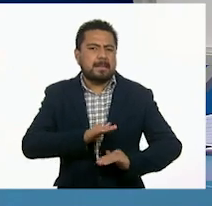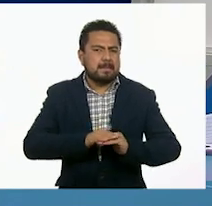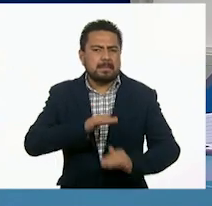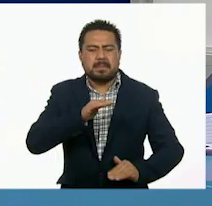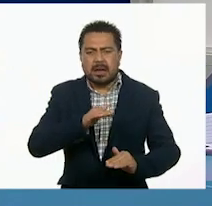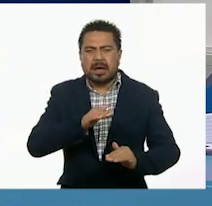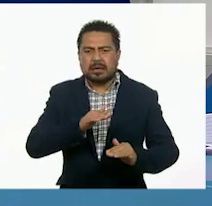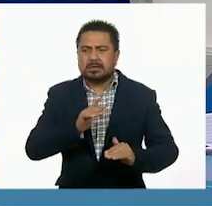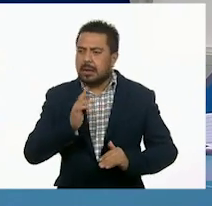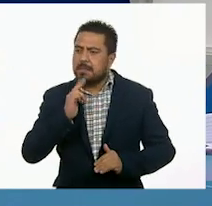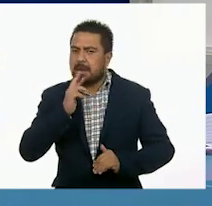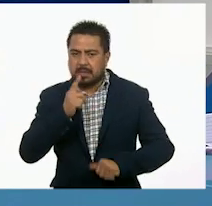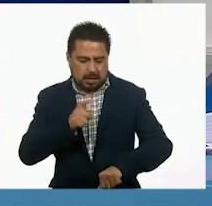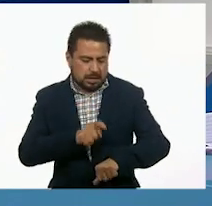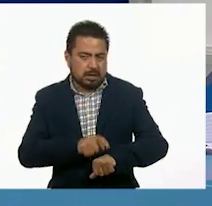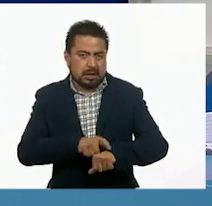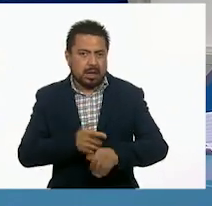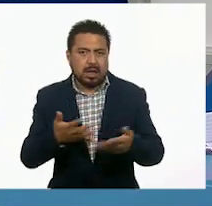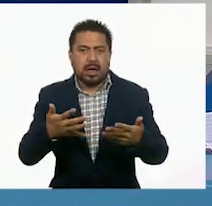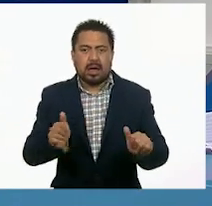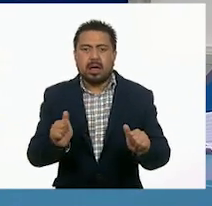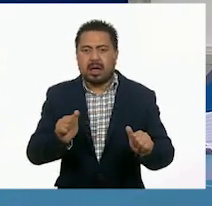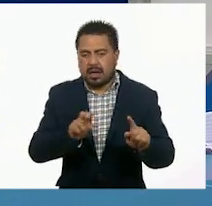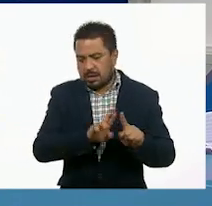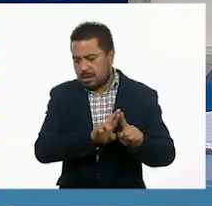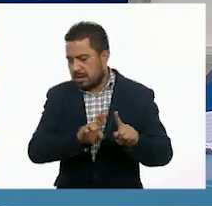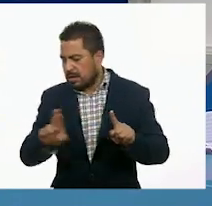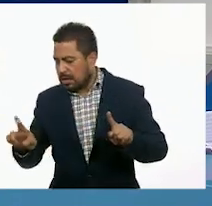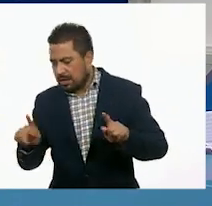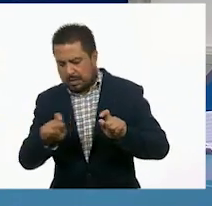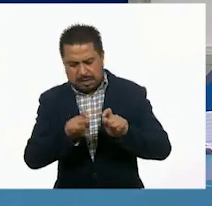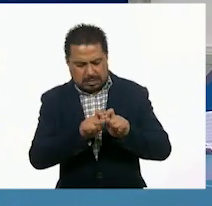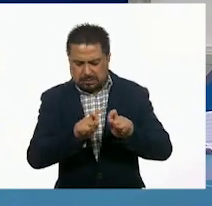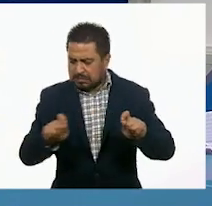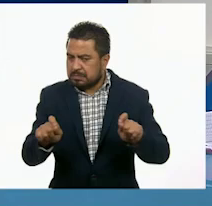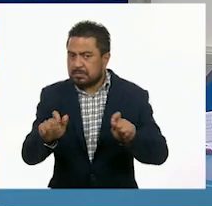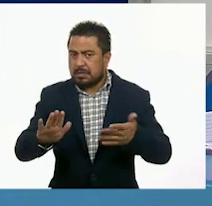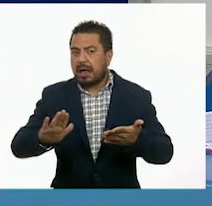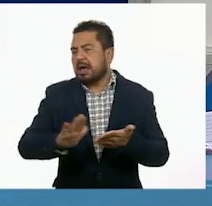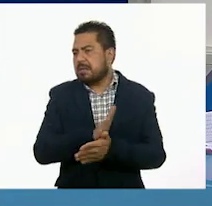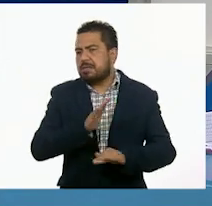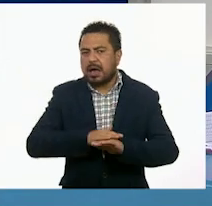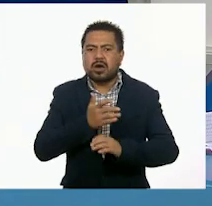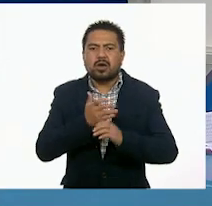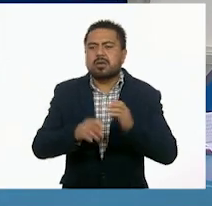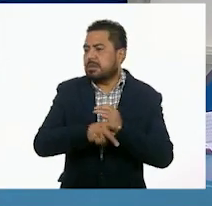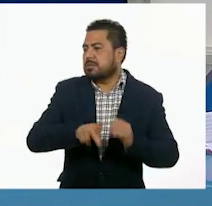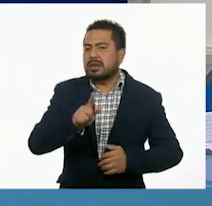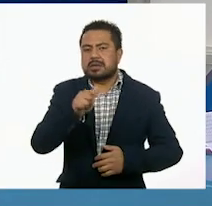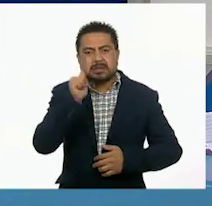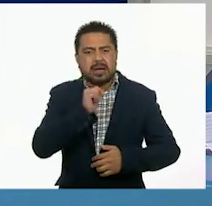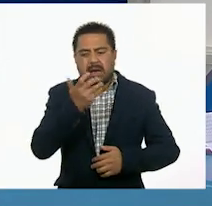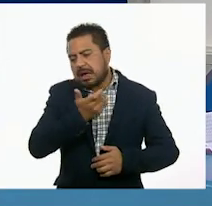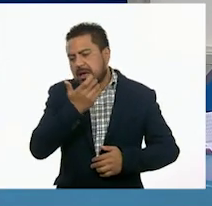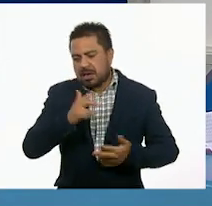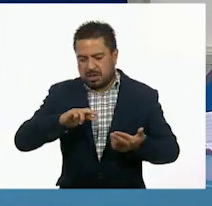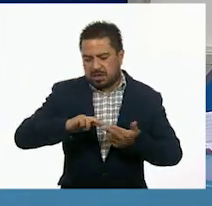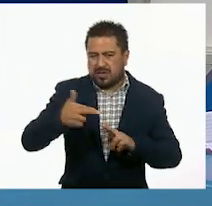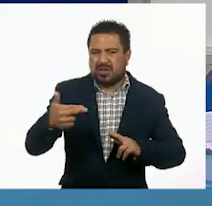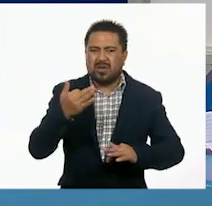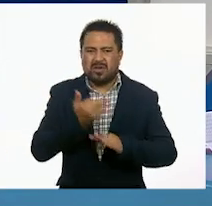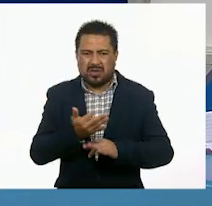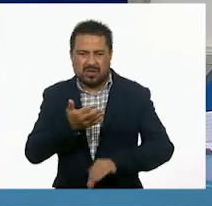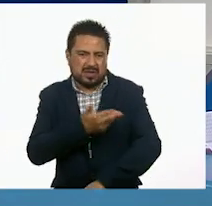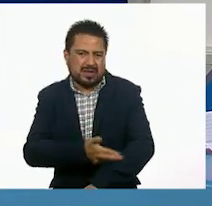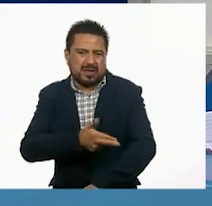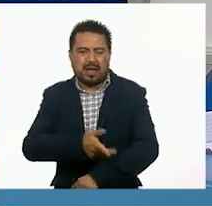con un poquito de mejor tiempo, pues ya harán el trazo con su reglita y demás, pero siempre poniendo en práctica el cordón que les pedimos para